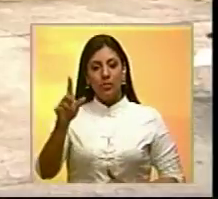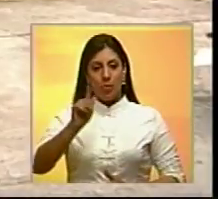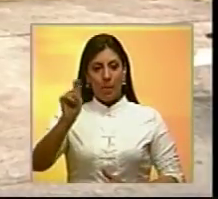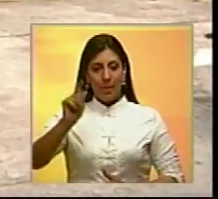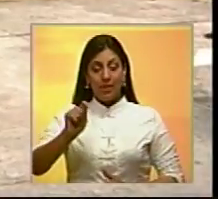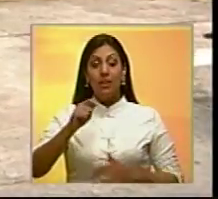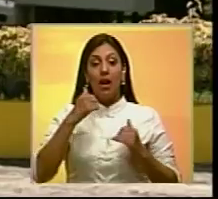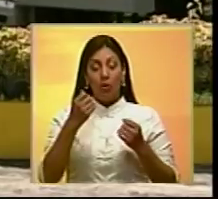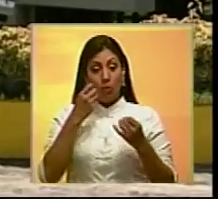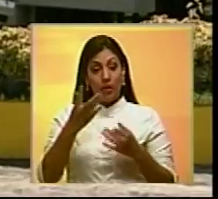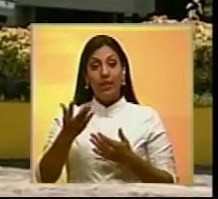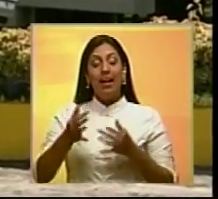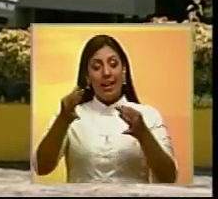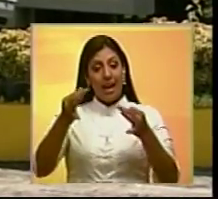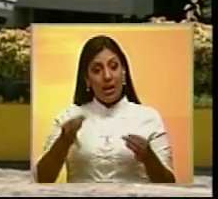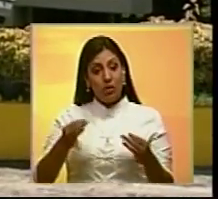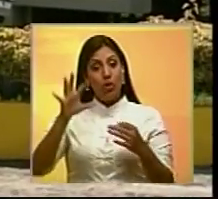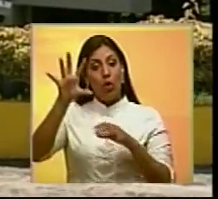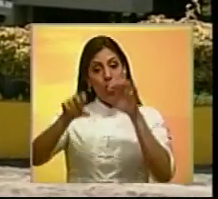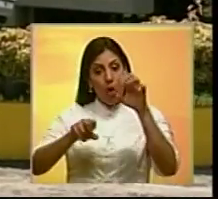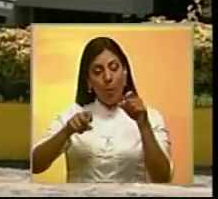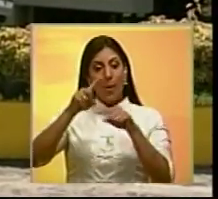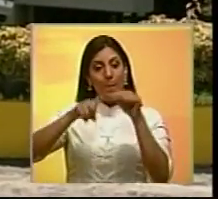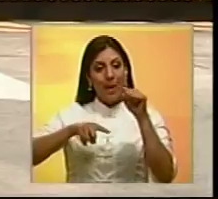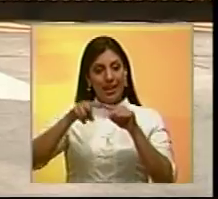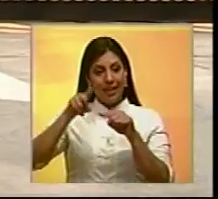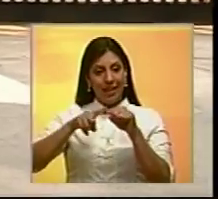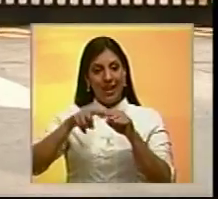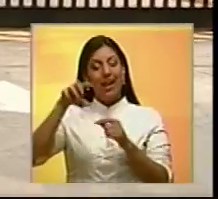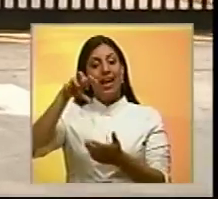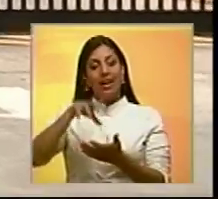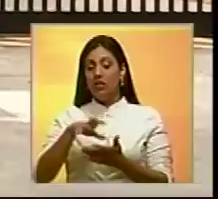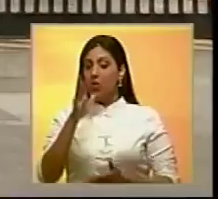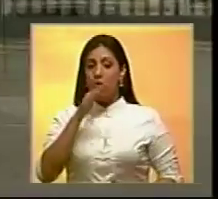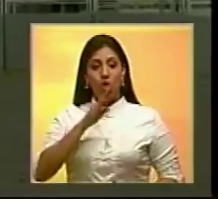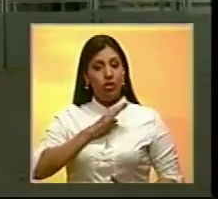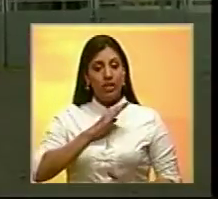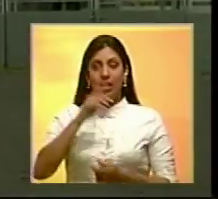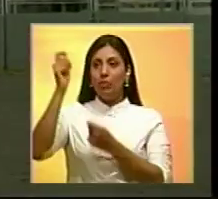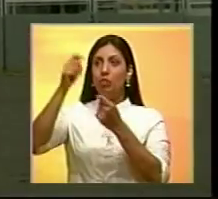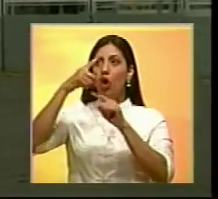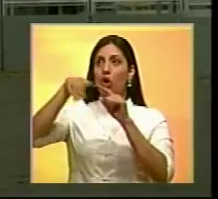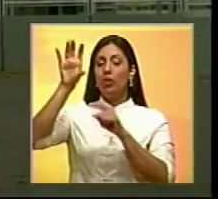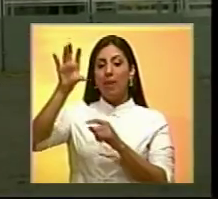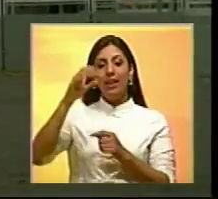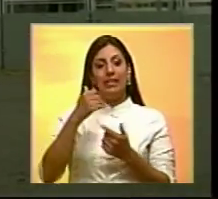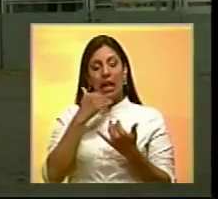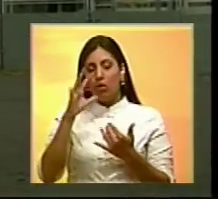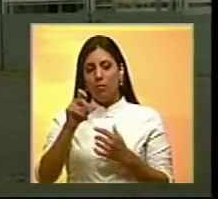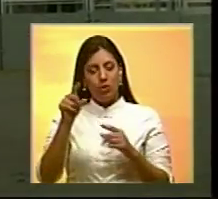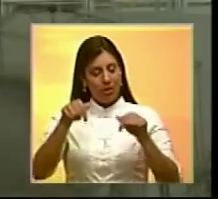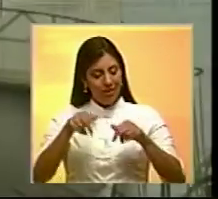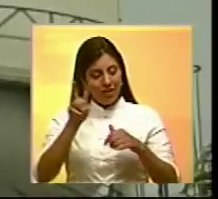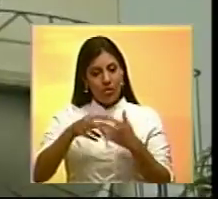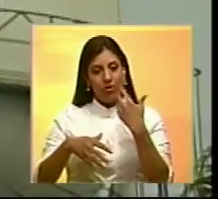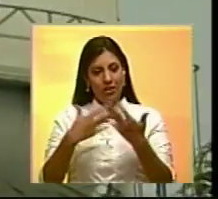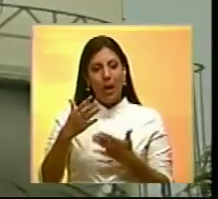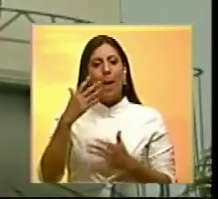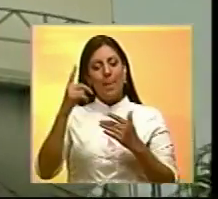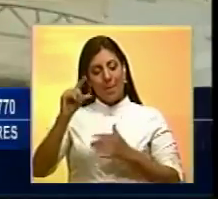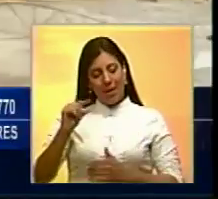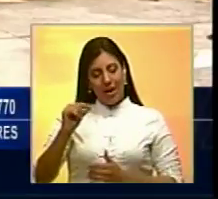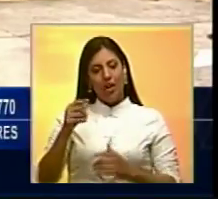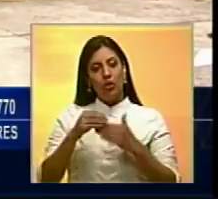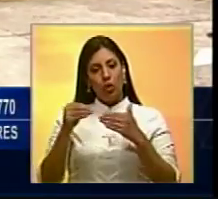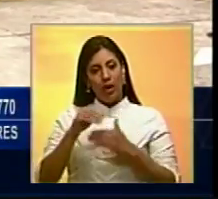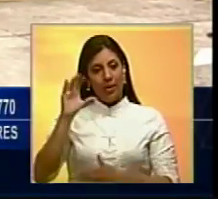meses y debido a que garantiza la adquisición de materia prima, el Estado no tendrá que importar maíz blanco, lo que se traduce en un ahorro de